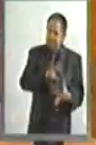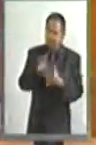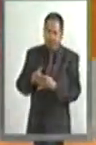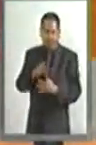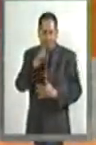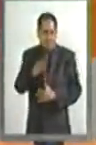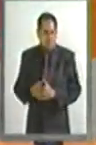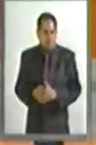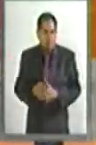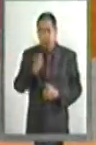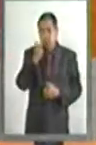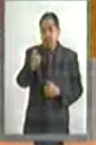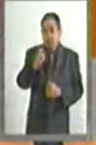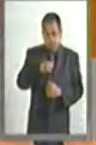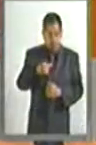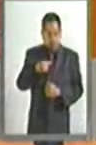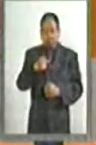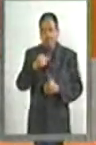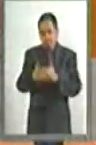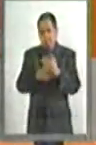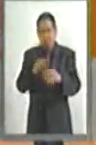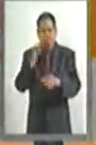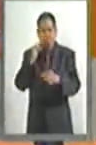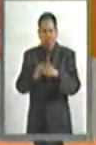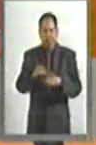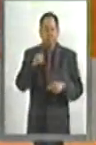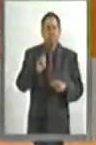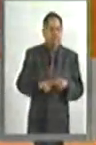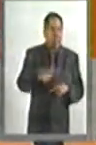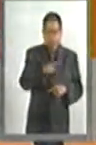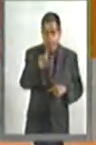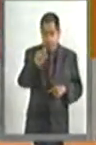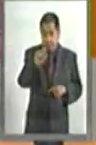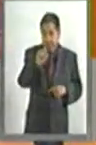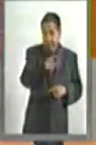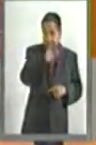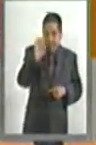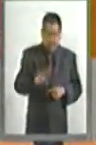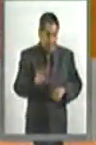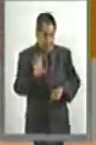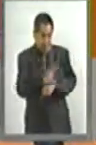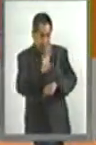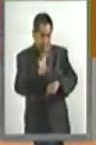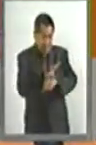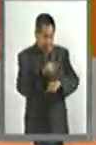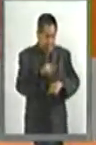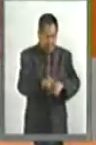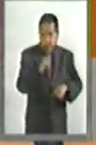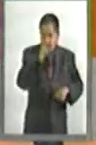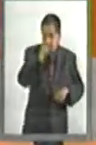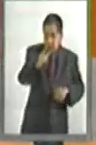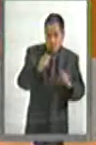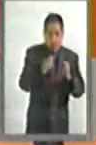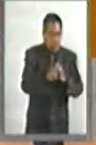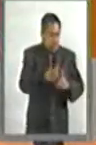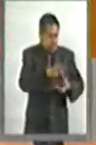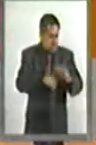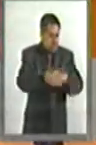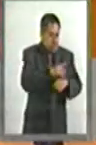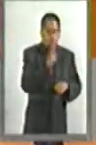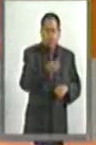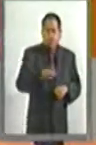eso es que se ha logrado producir el 20% de la energía a partir de fuentes